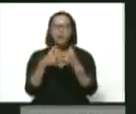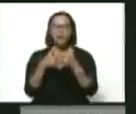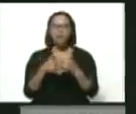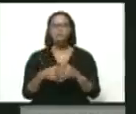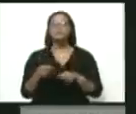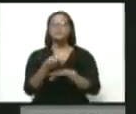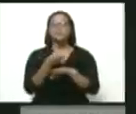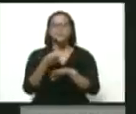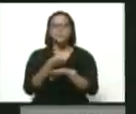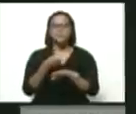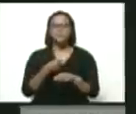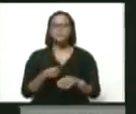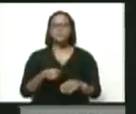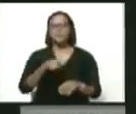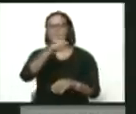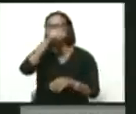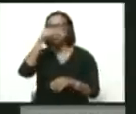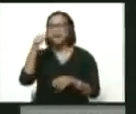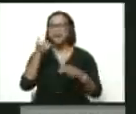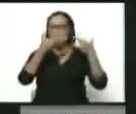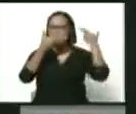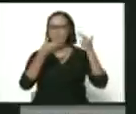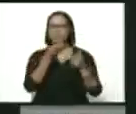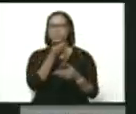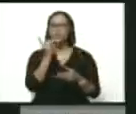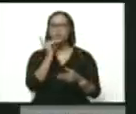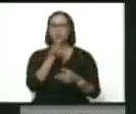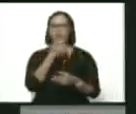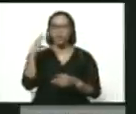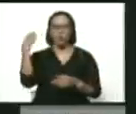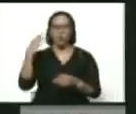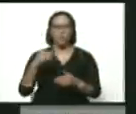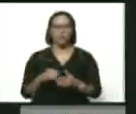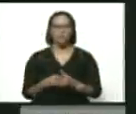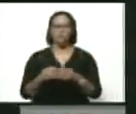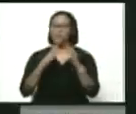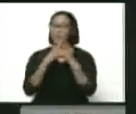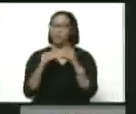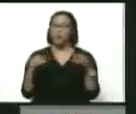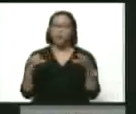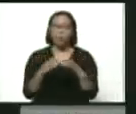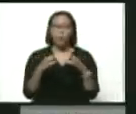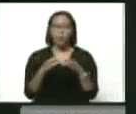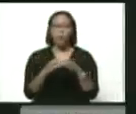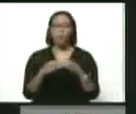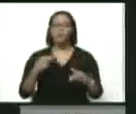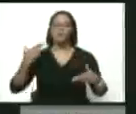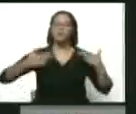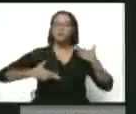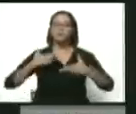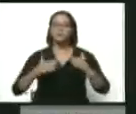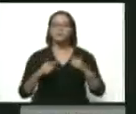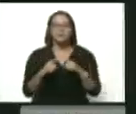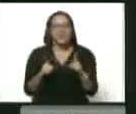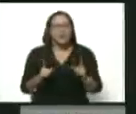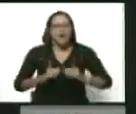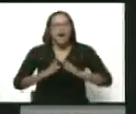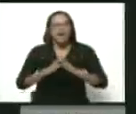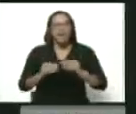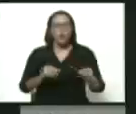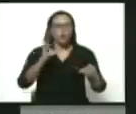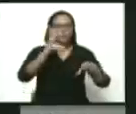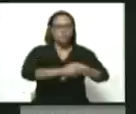gobierno narcoparamilitar de Iván Duque de Colombia. A todos estos grupos de delincuentes. Pero a todos les estamos